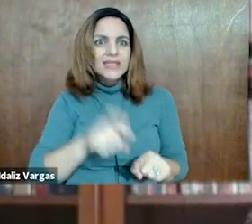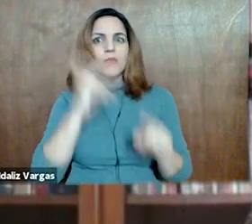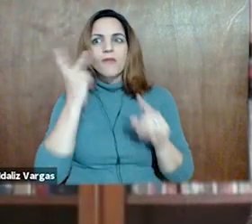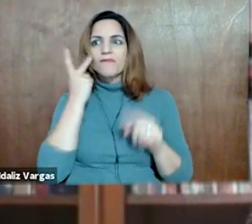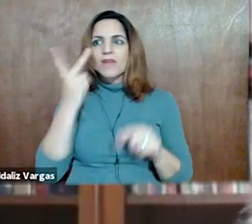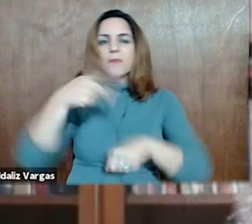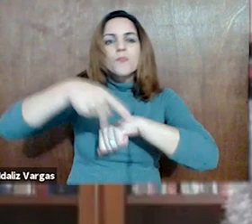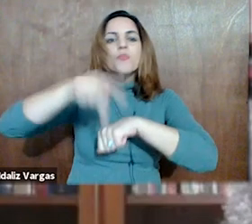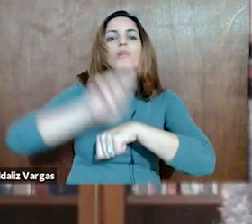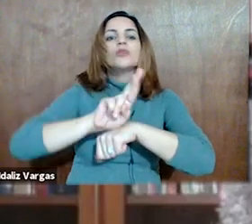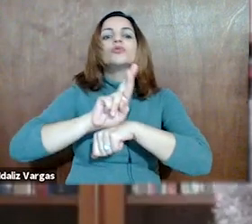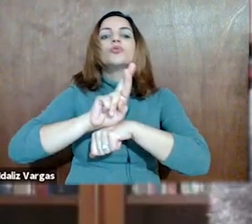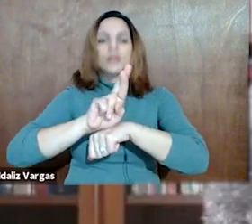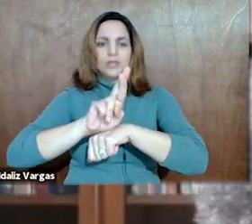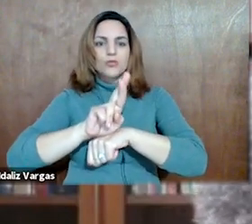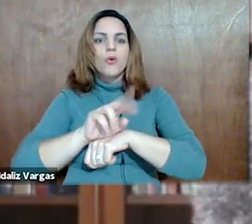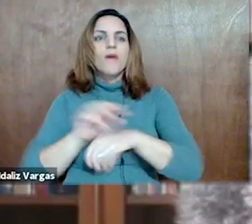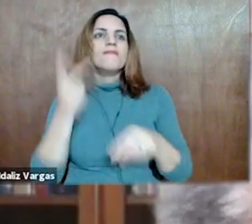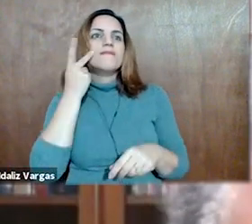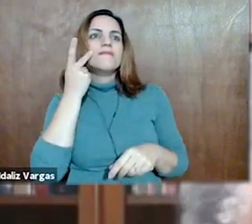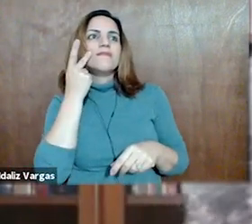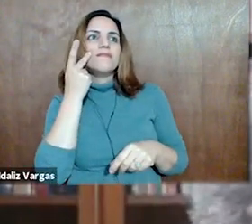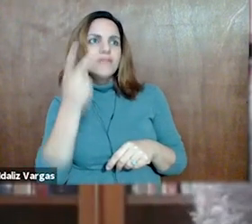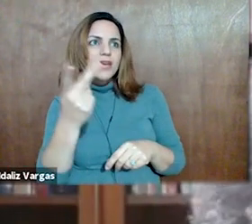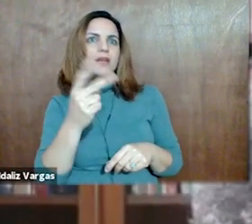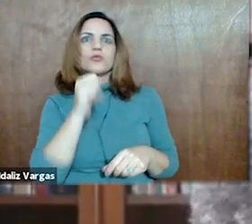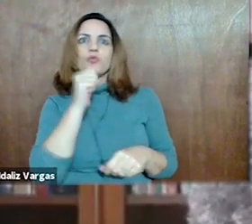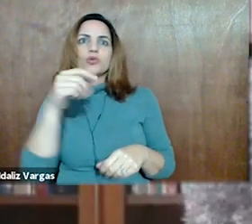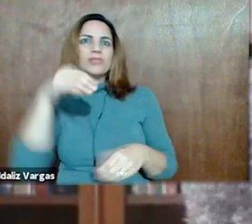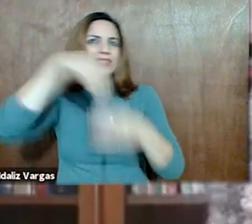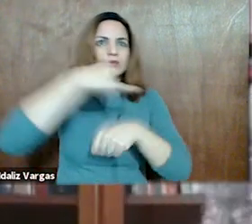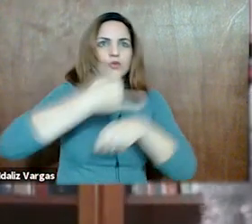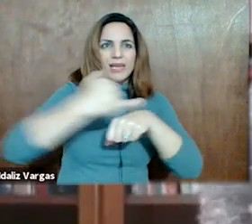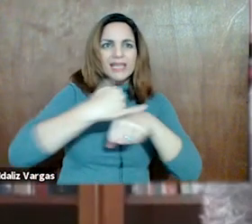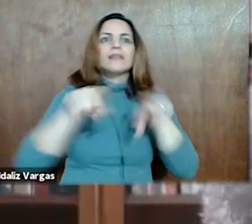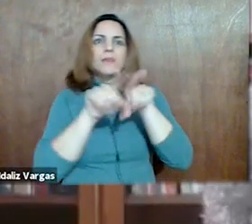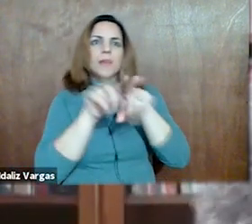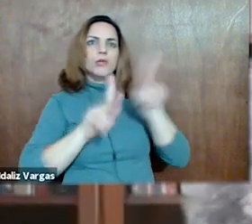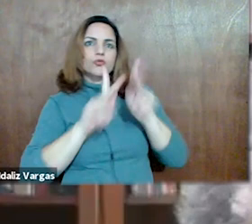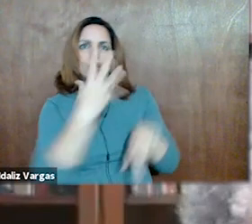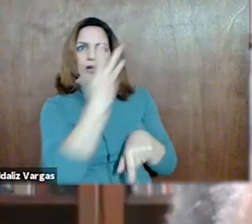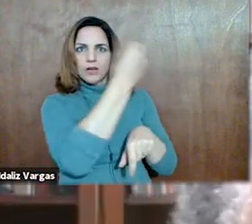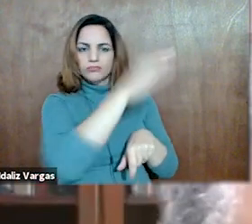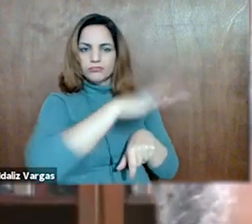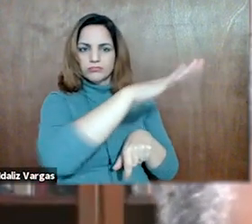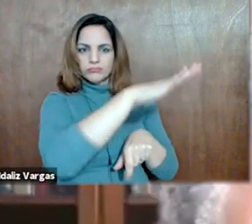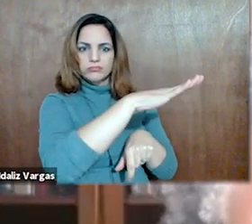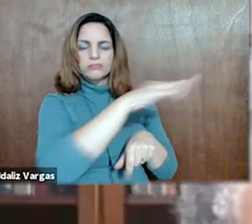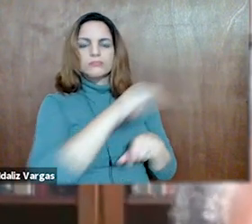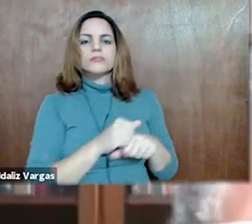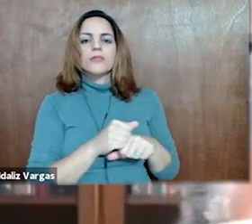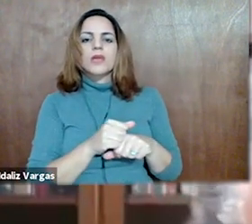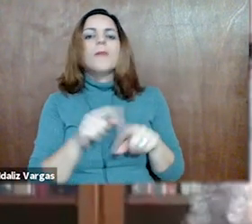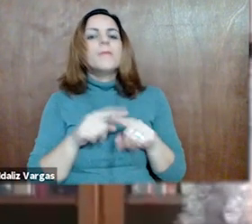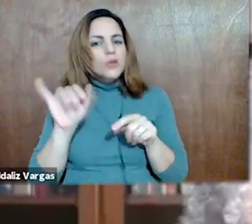en sentido más amplio y completo con la diáspora, y si nos movemos para América Latina y el Caribe, nos movemos como grupo. Y de hecho, esa ha